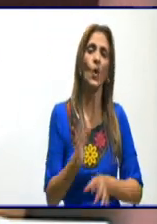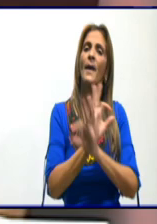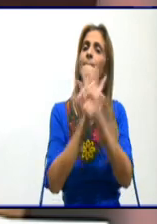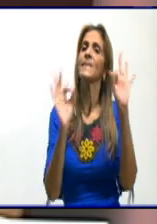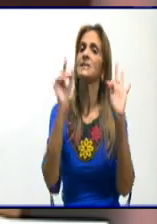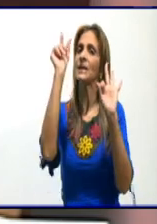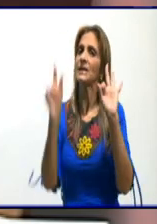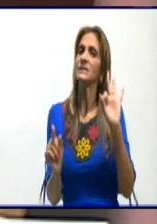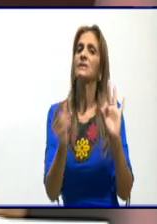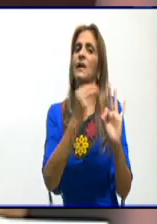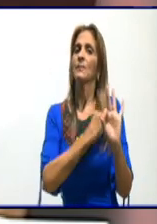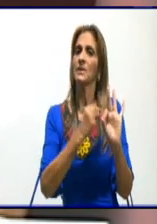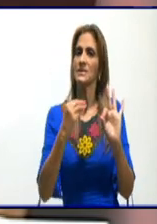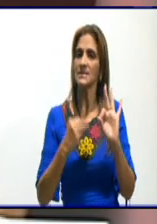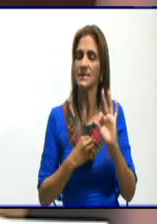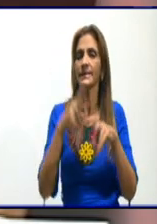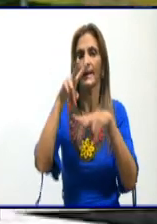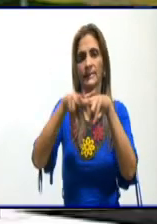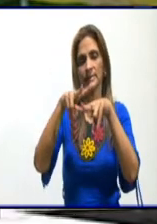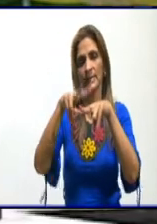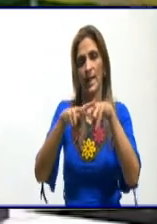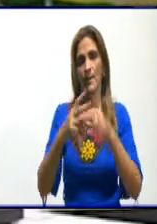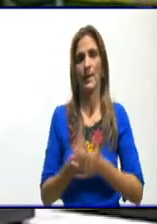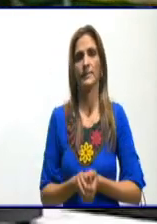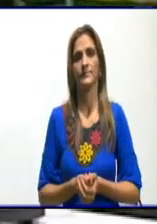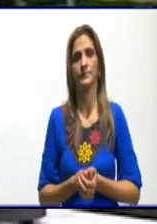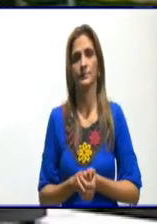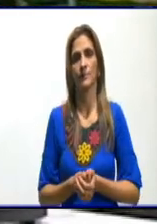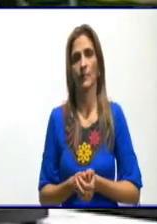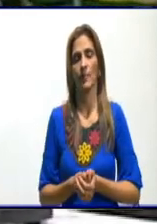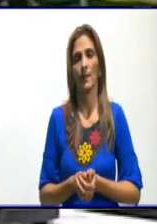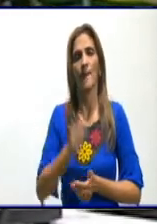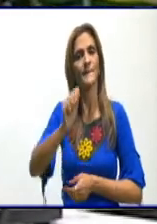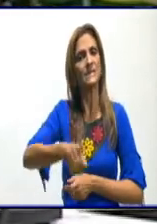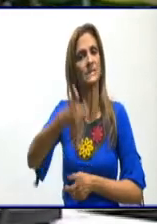Medicina Tropical Pedro Curí. Presidente, usted quería señalar algo en este aspecto.